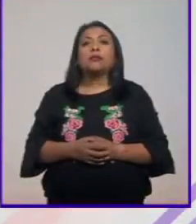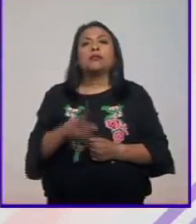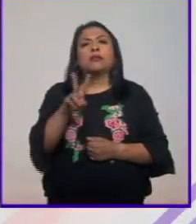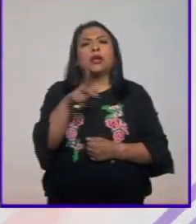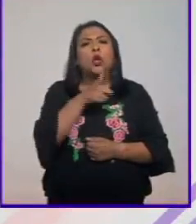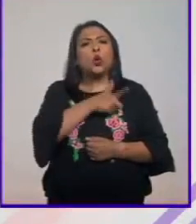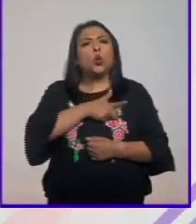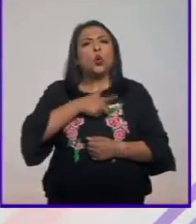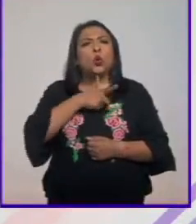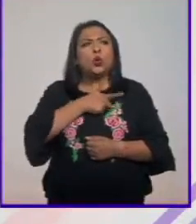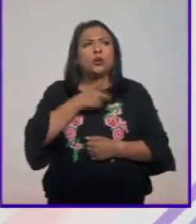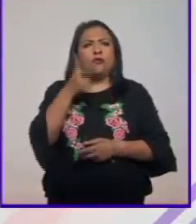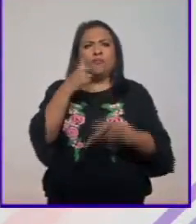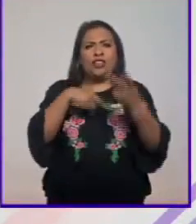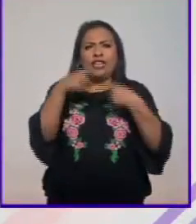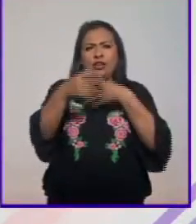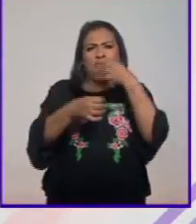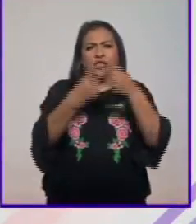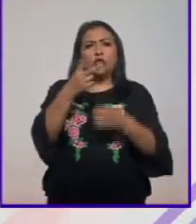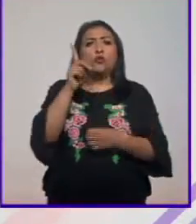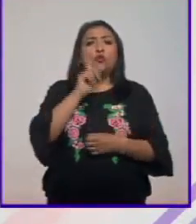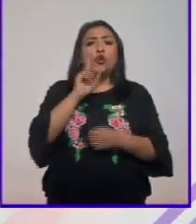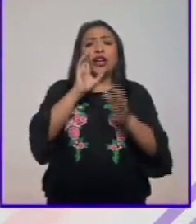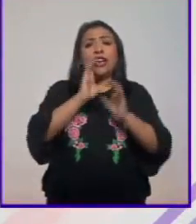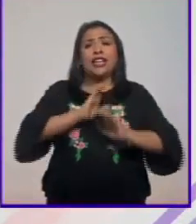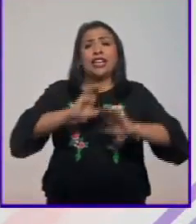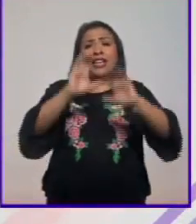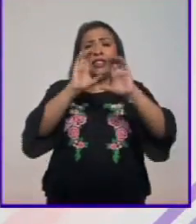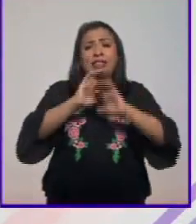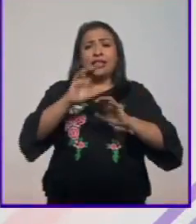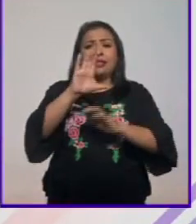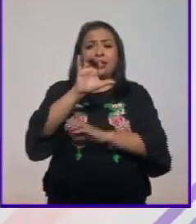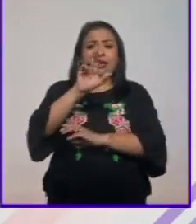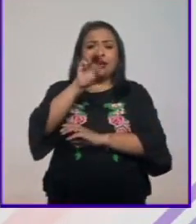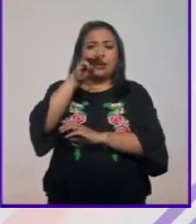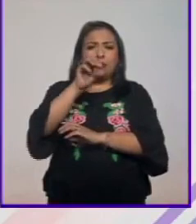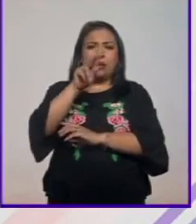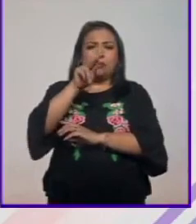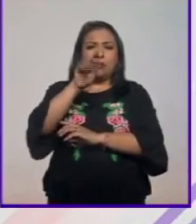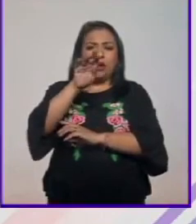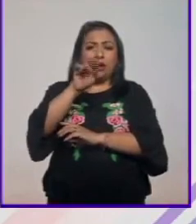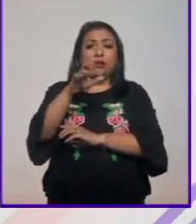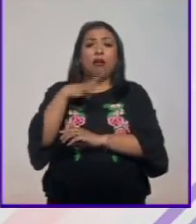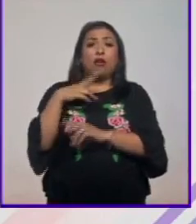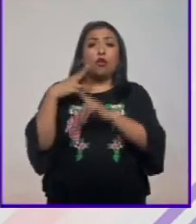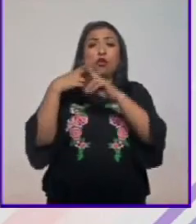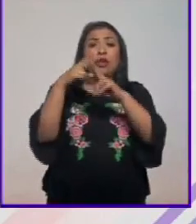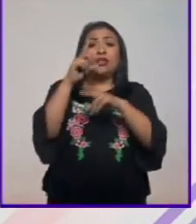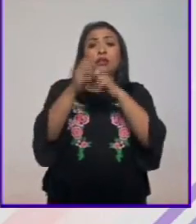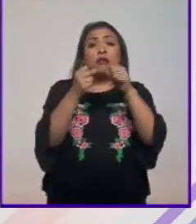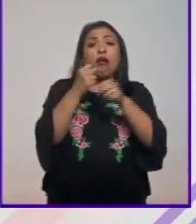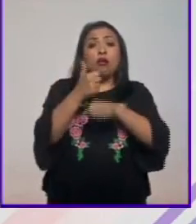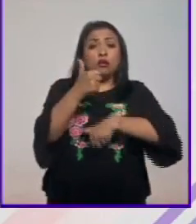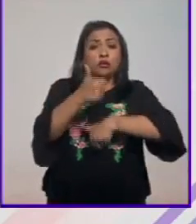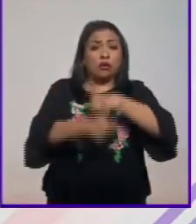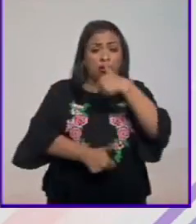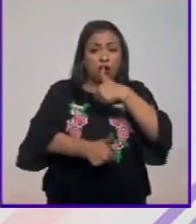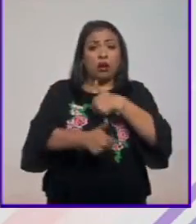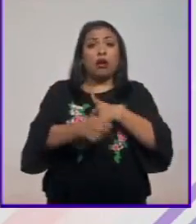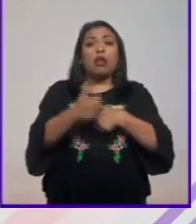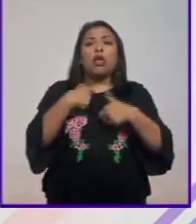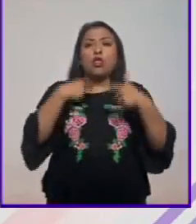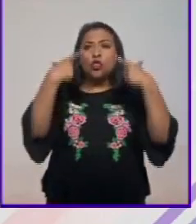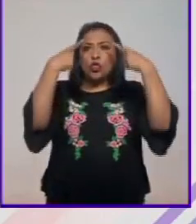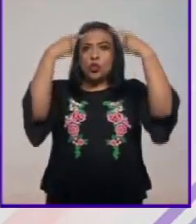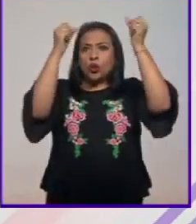Y es un gusto recibir en Noticias 22 a la cantante aragonesa Carmen París, quien celebra sus 30 años de carrera. Y el duende